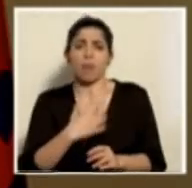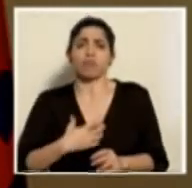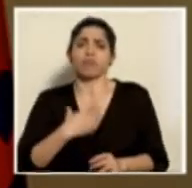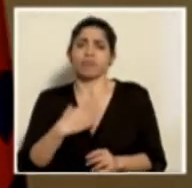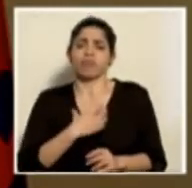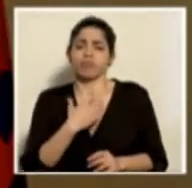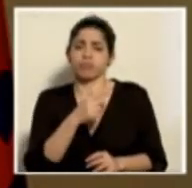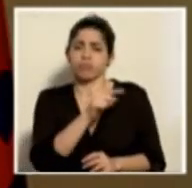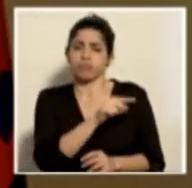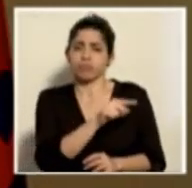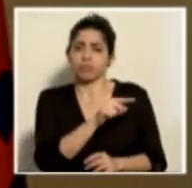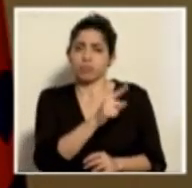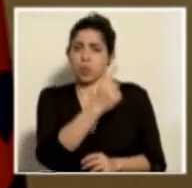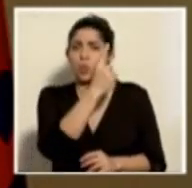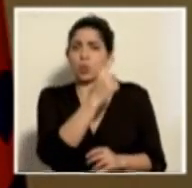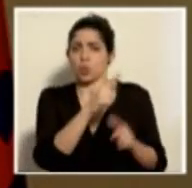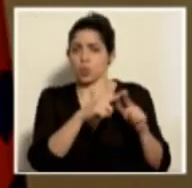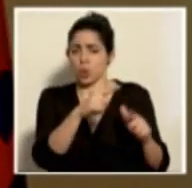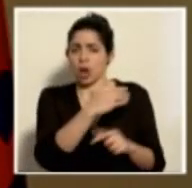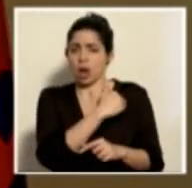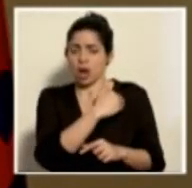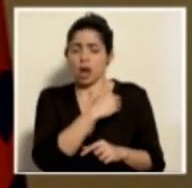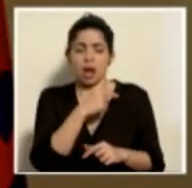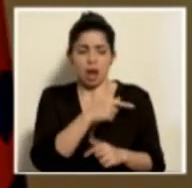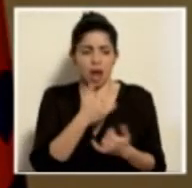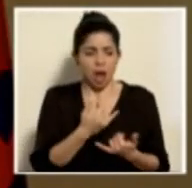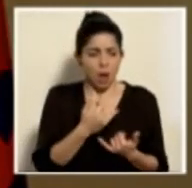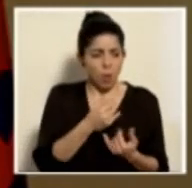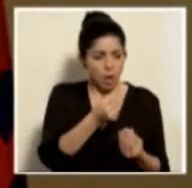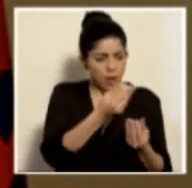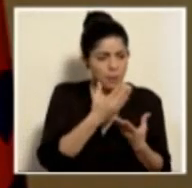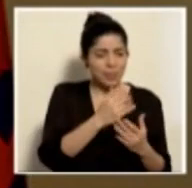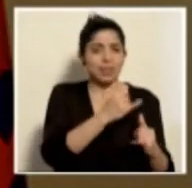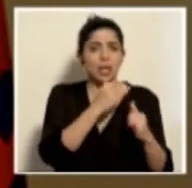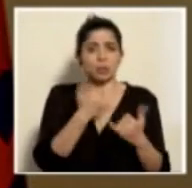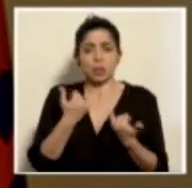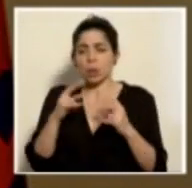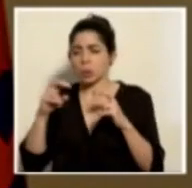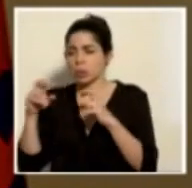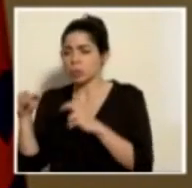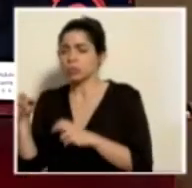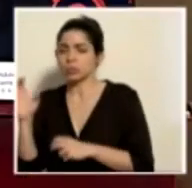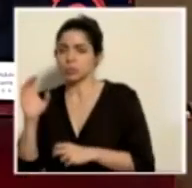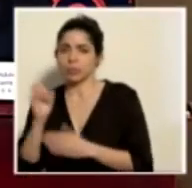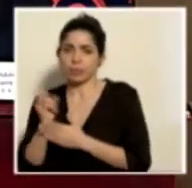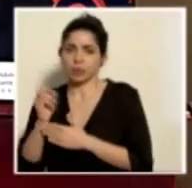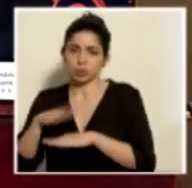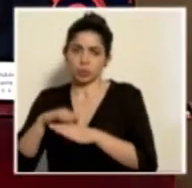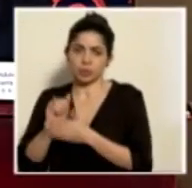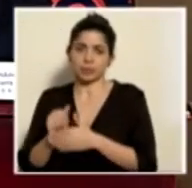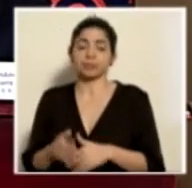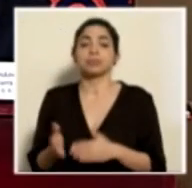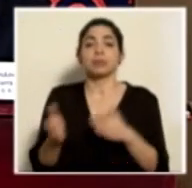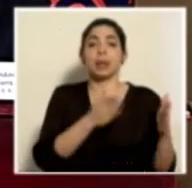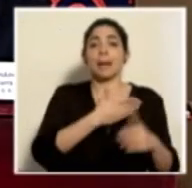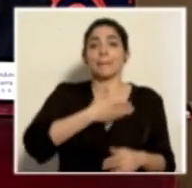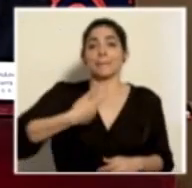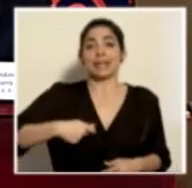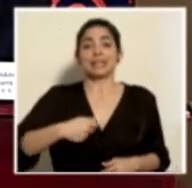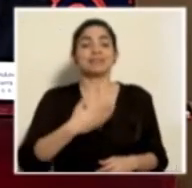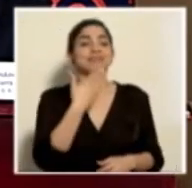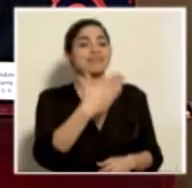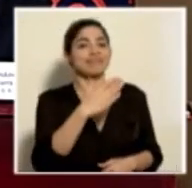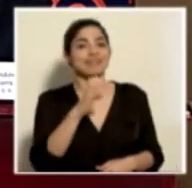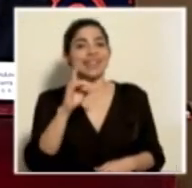digamos, se señaló en la denuncia que se hizo. Señor presidente. Gracias, don Edgar. Y